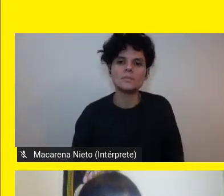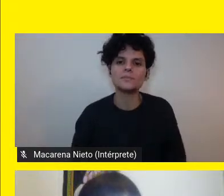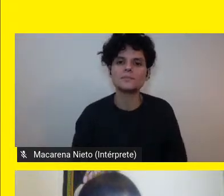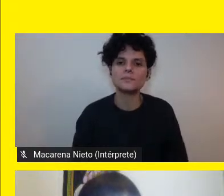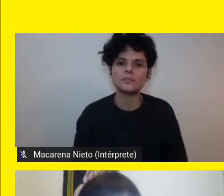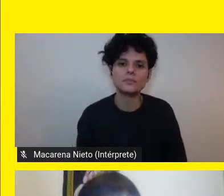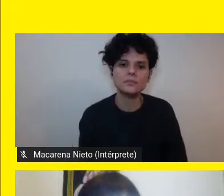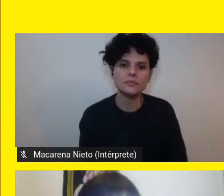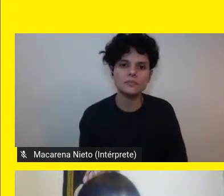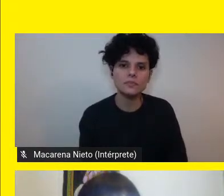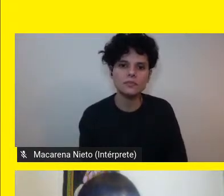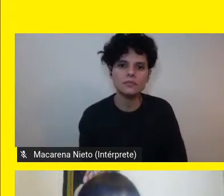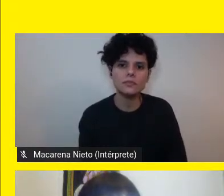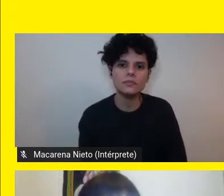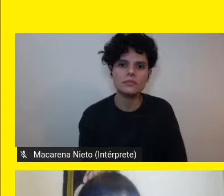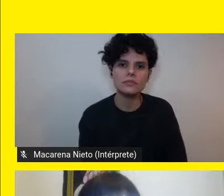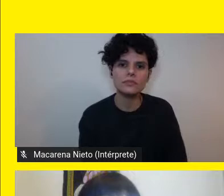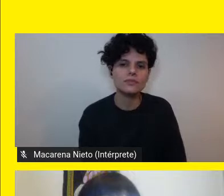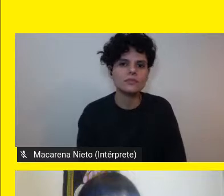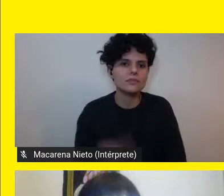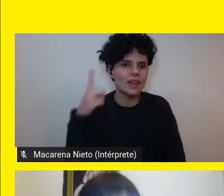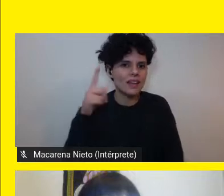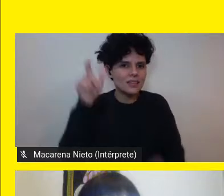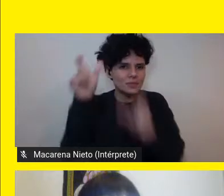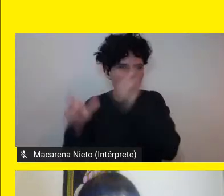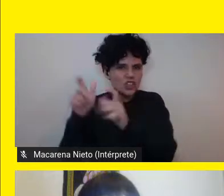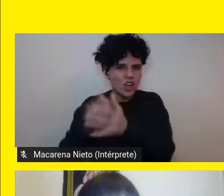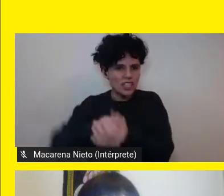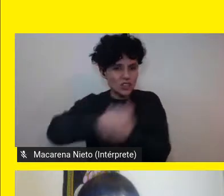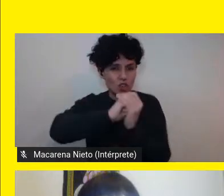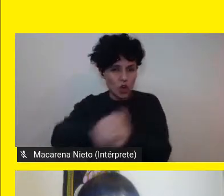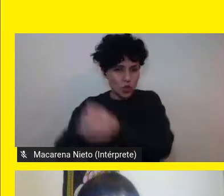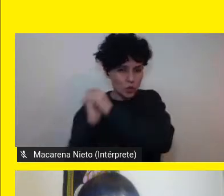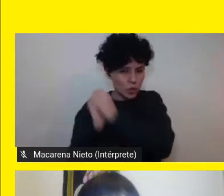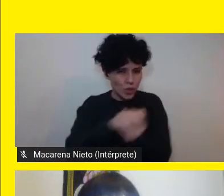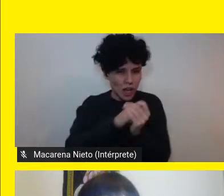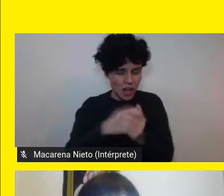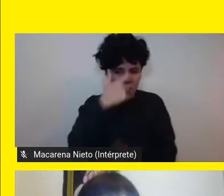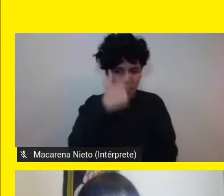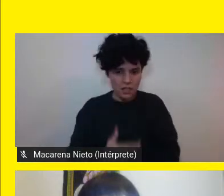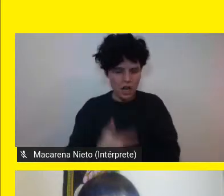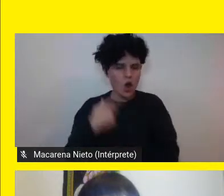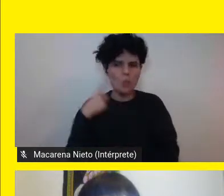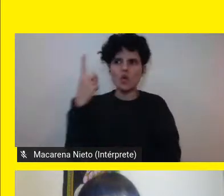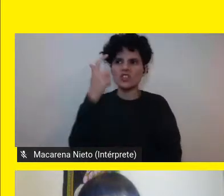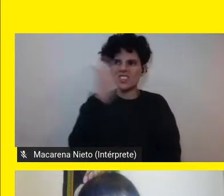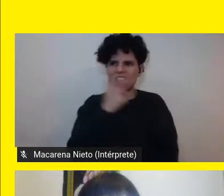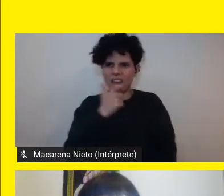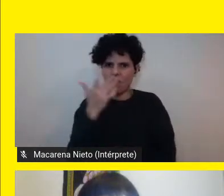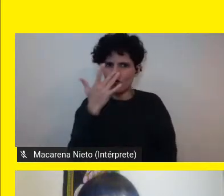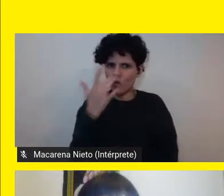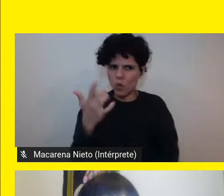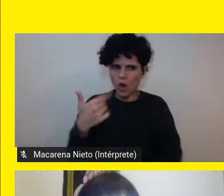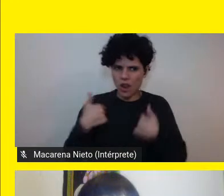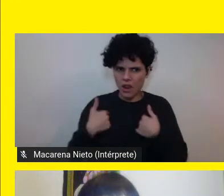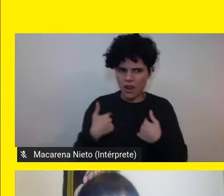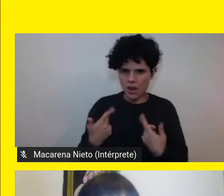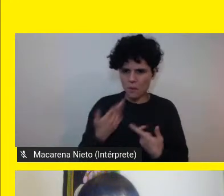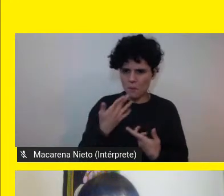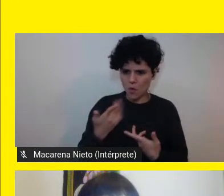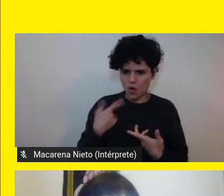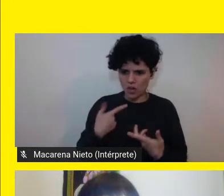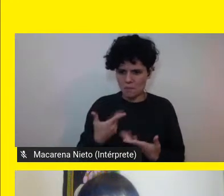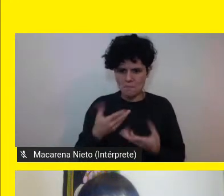ese hecho de herirla profundamente en lo más preciado para ella, pero también en el valor que estos